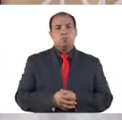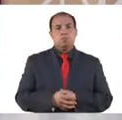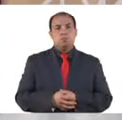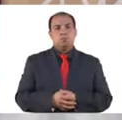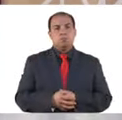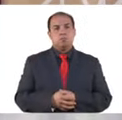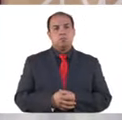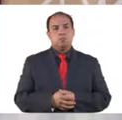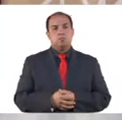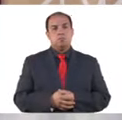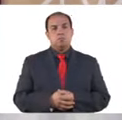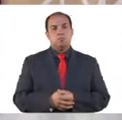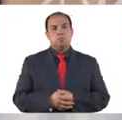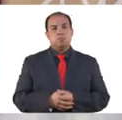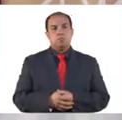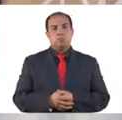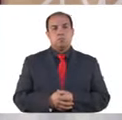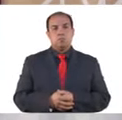que pueda haber